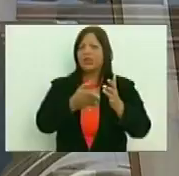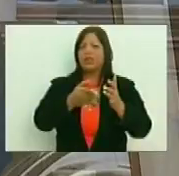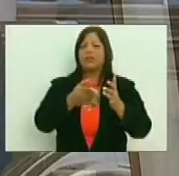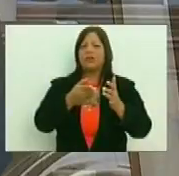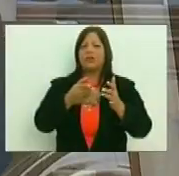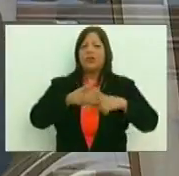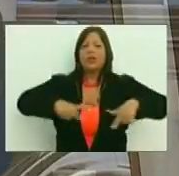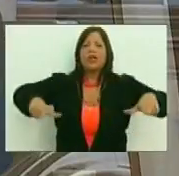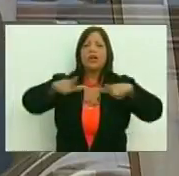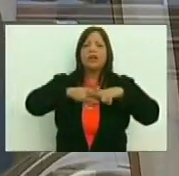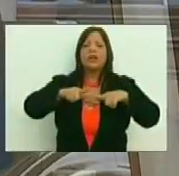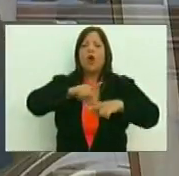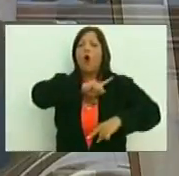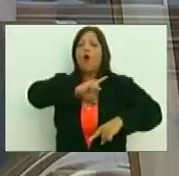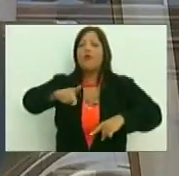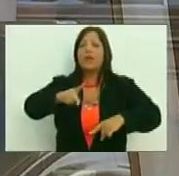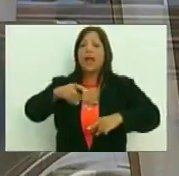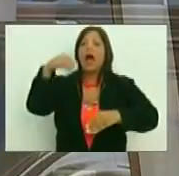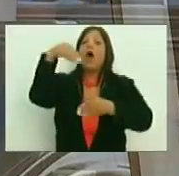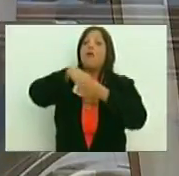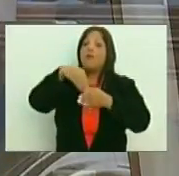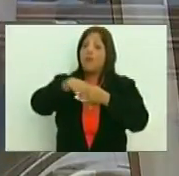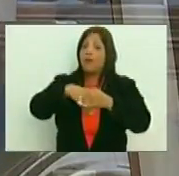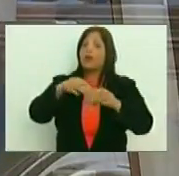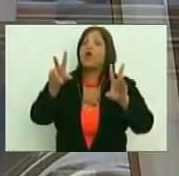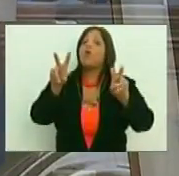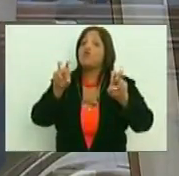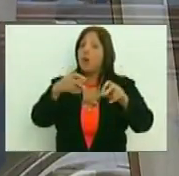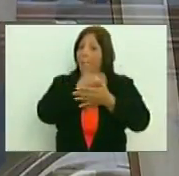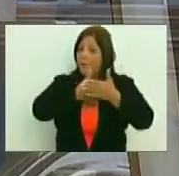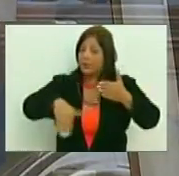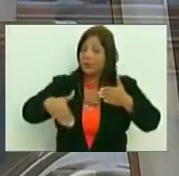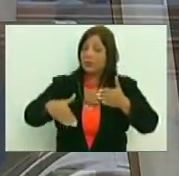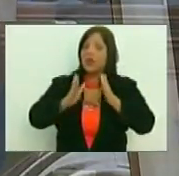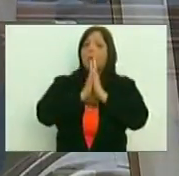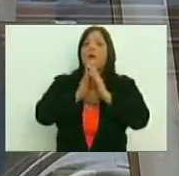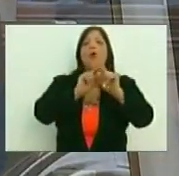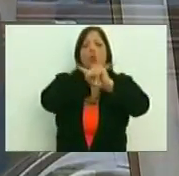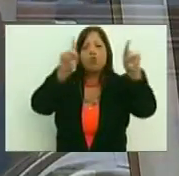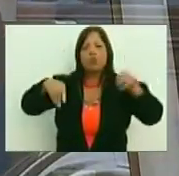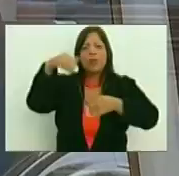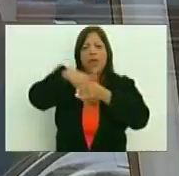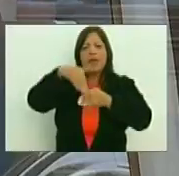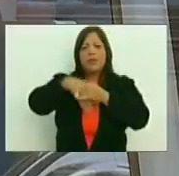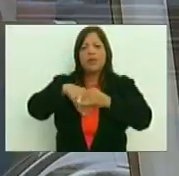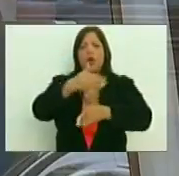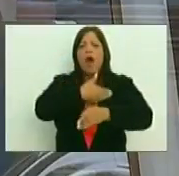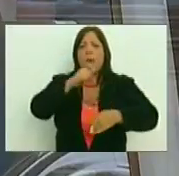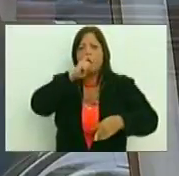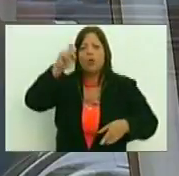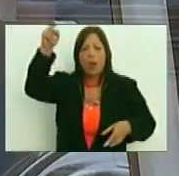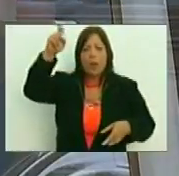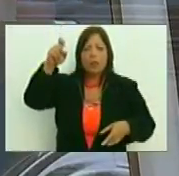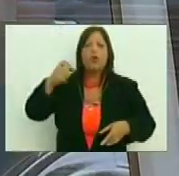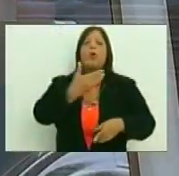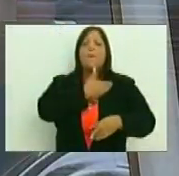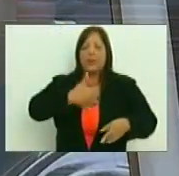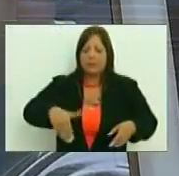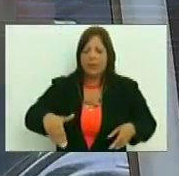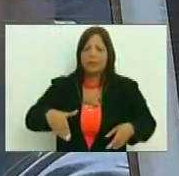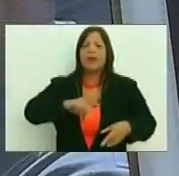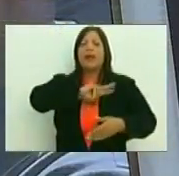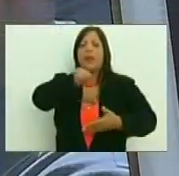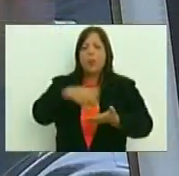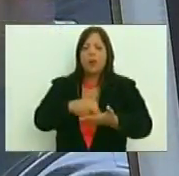ese escenario que obligaría a convocar a unas nuevas elecciones presidenciales, ustedes elijan a Nicolás Maduro como